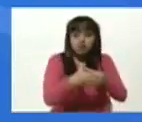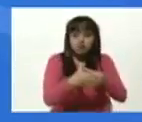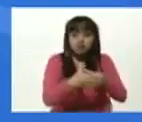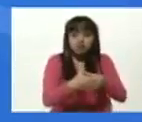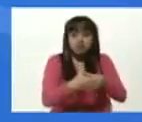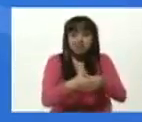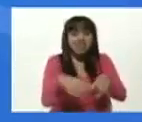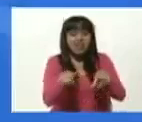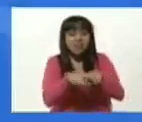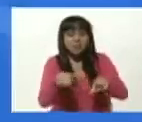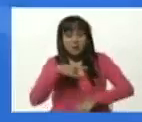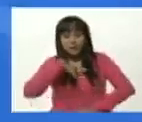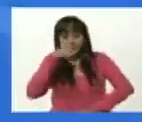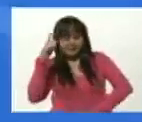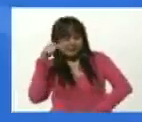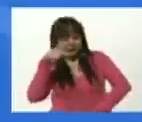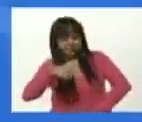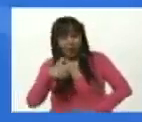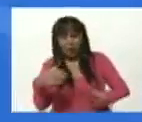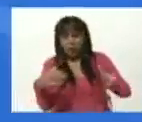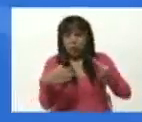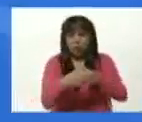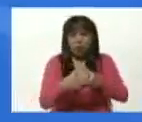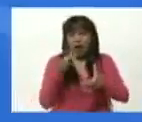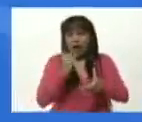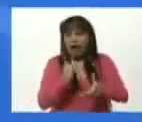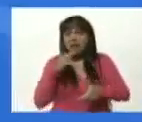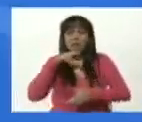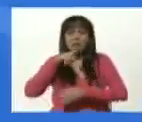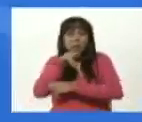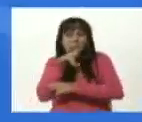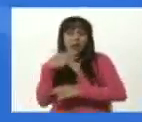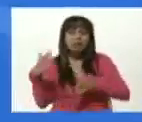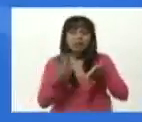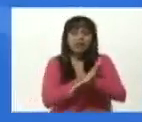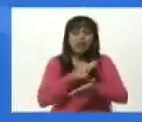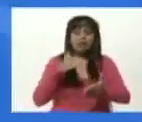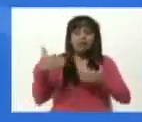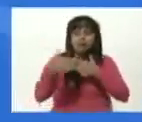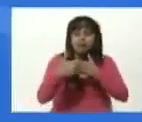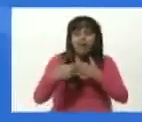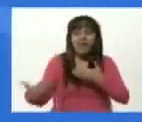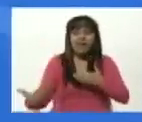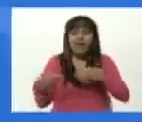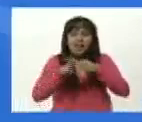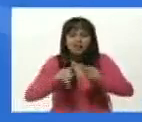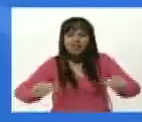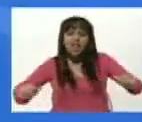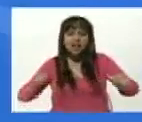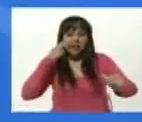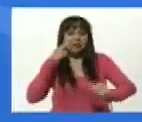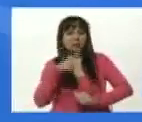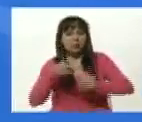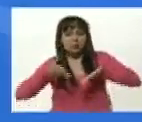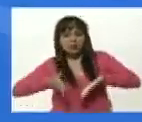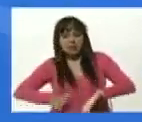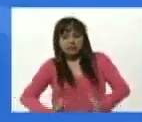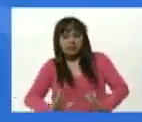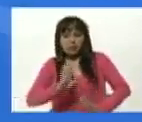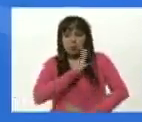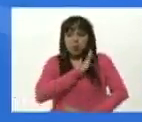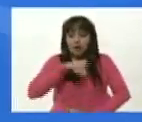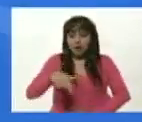indignación cuando atacan a la tierra que los vio nacer,